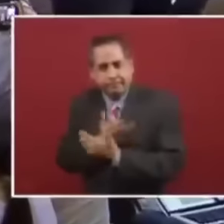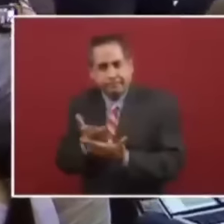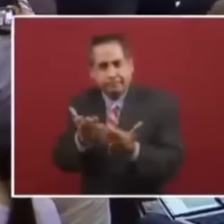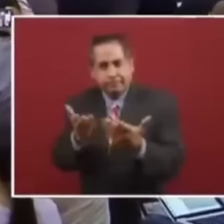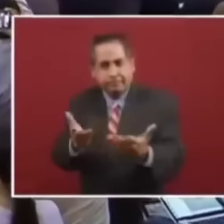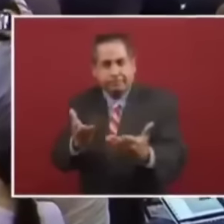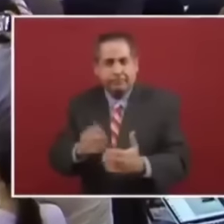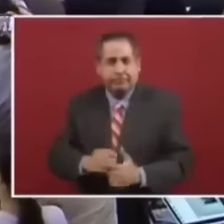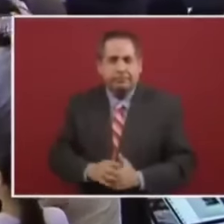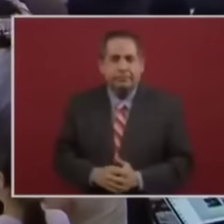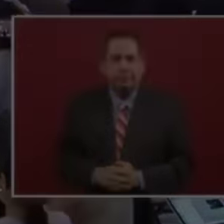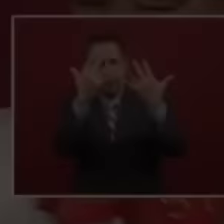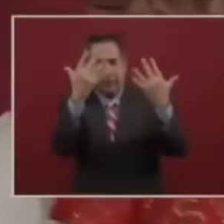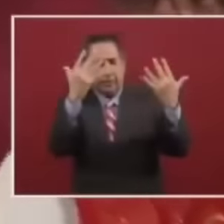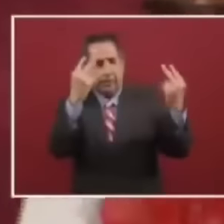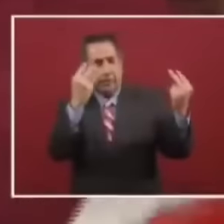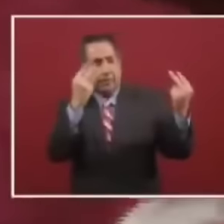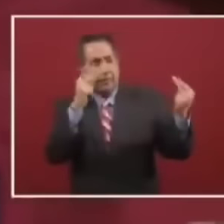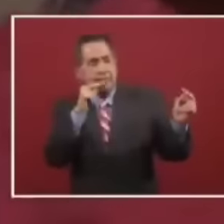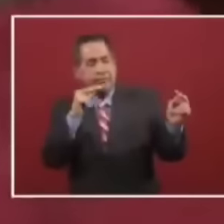Wow, me da escalofrío.